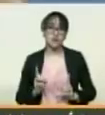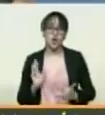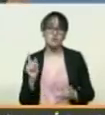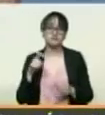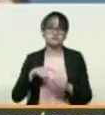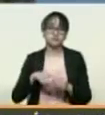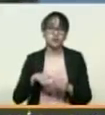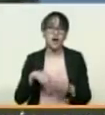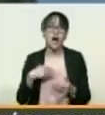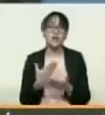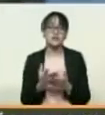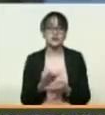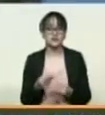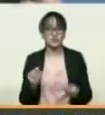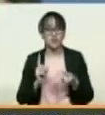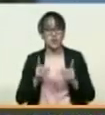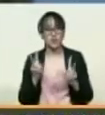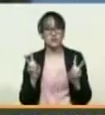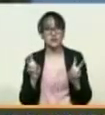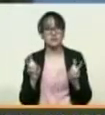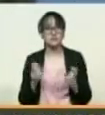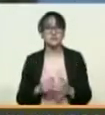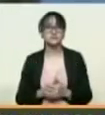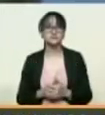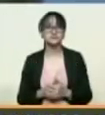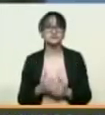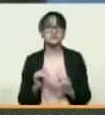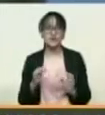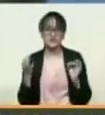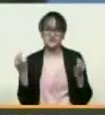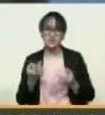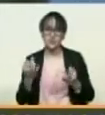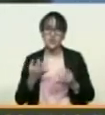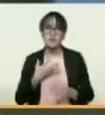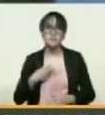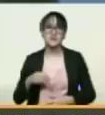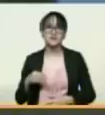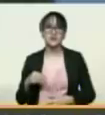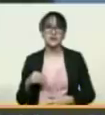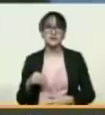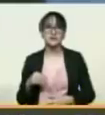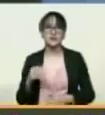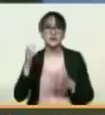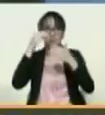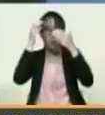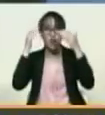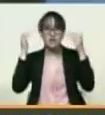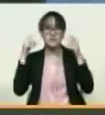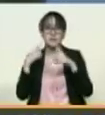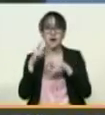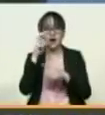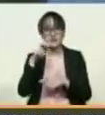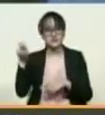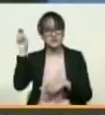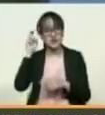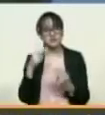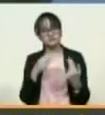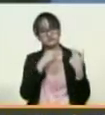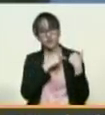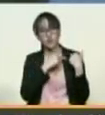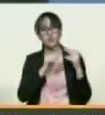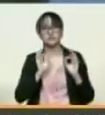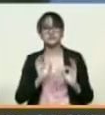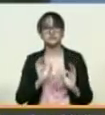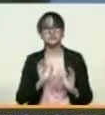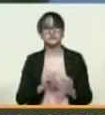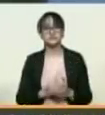incorporarse hasta que se resuelvan algunos temas. Y tenemos la plena certeza que el presidente Evo Morales y la Cancillería Boliviana sabrán ir